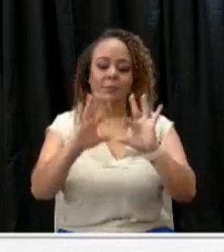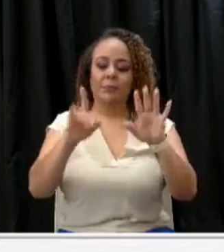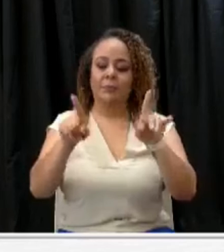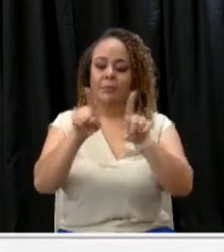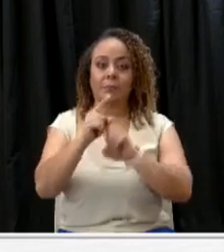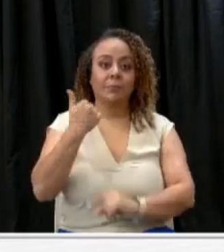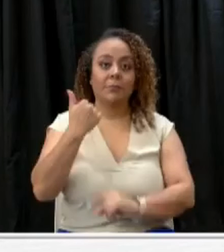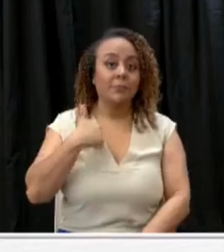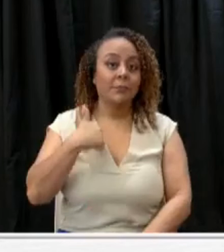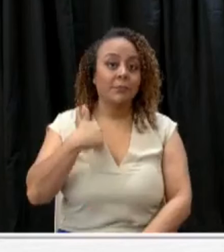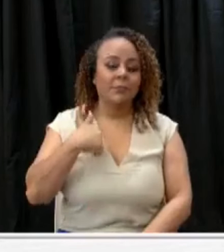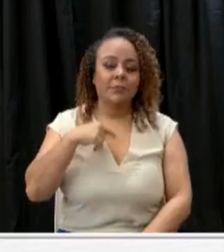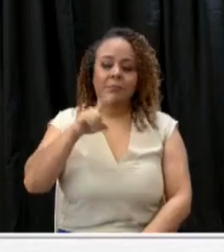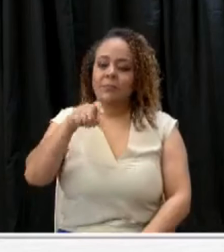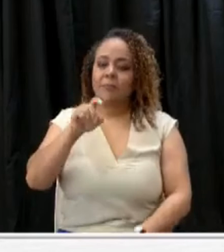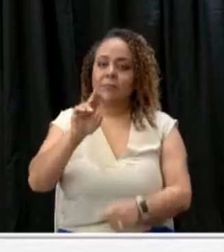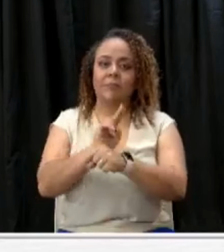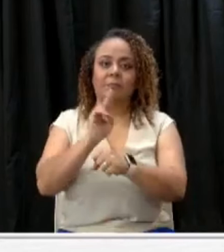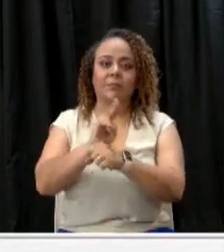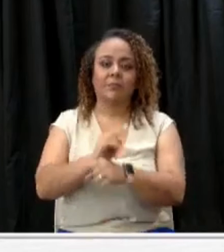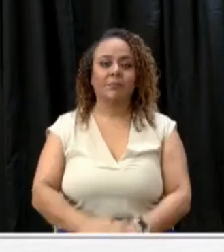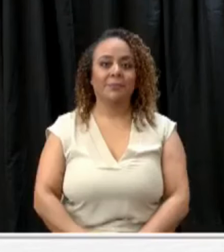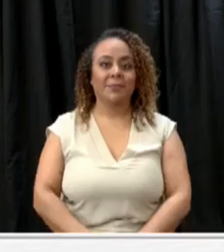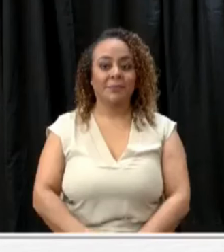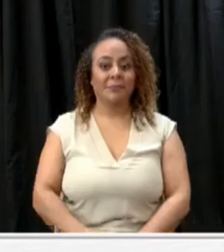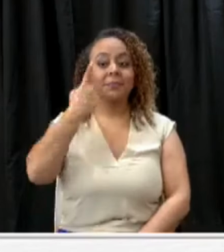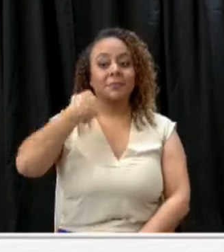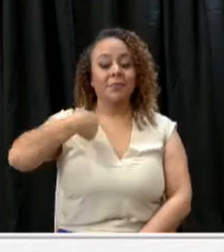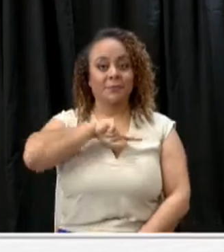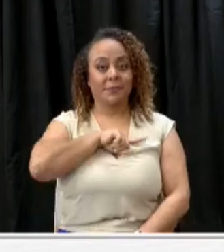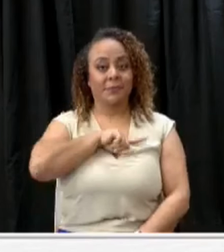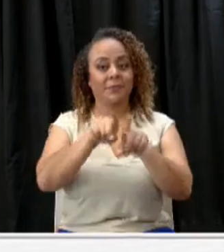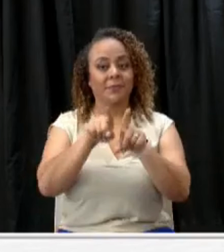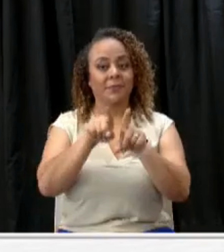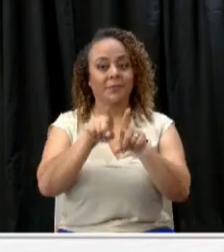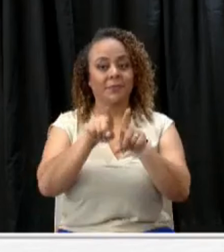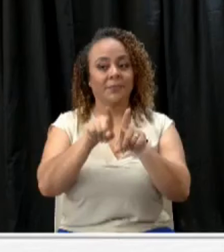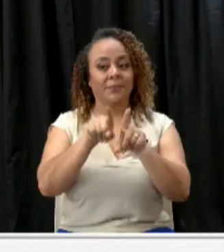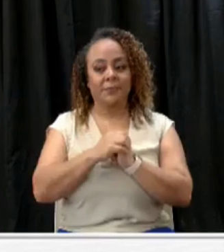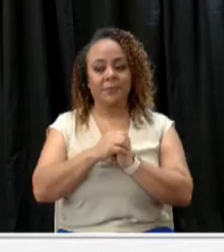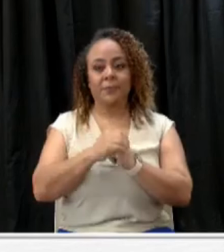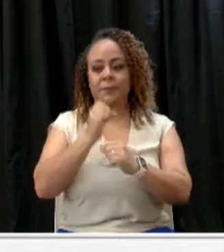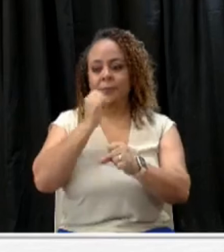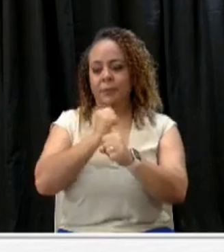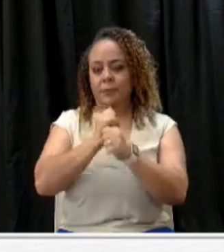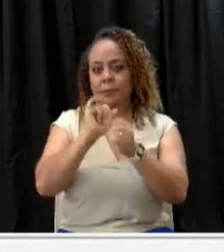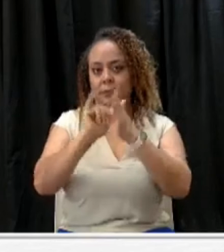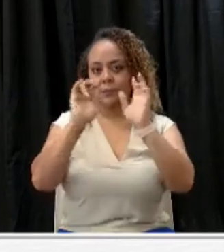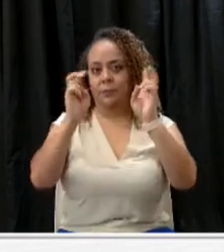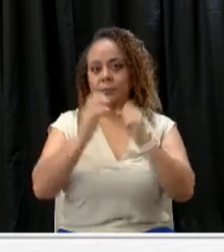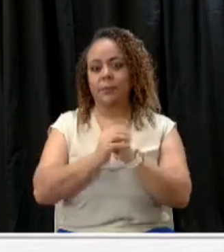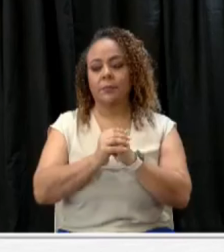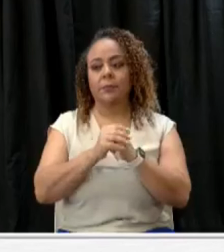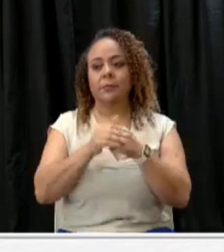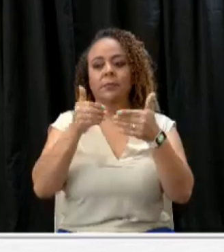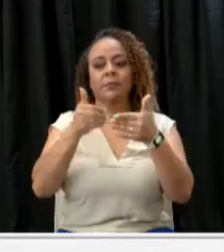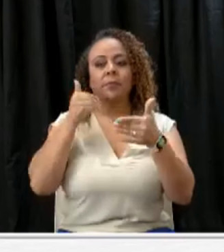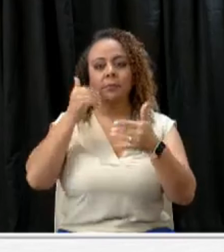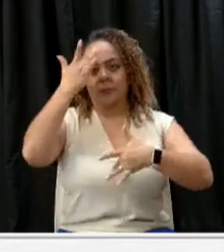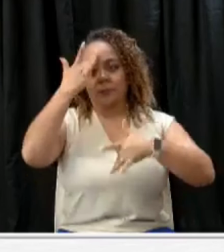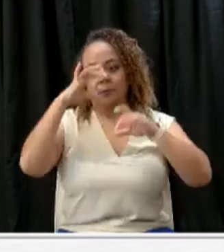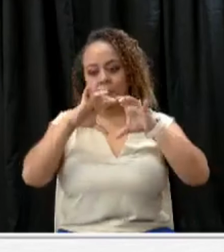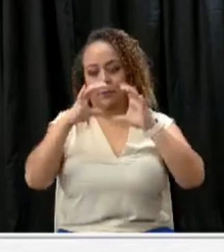los hombres es necesario que los utilicen. Y para nosotros también, nosotros venimos trabajando este tema desde previo a la